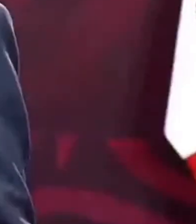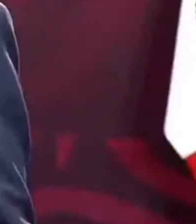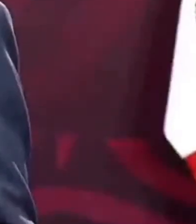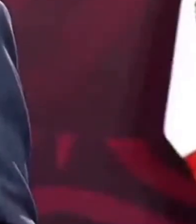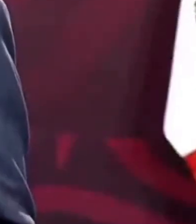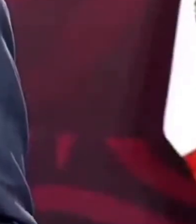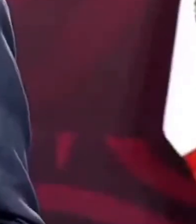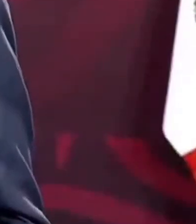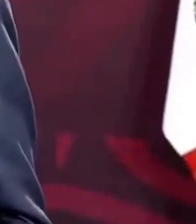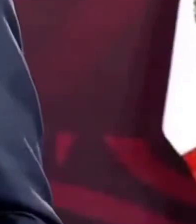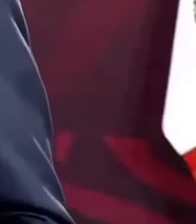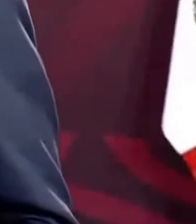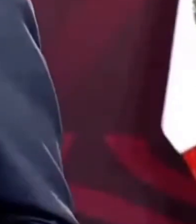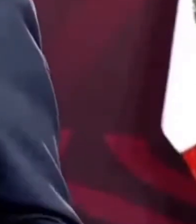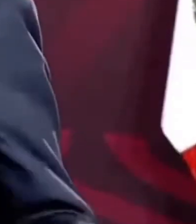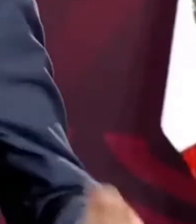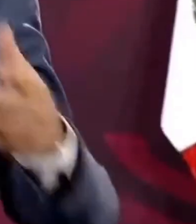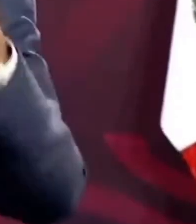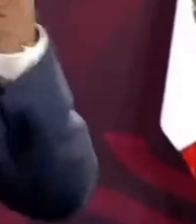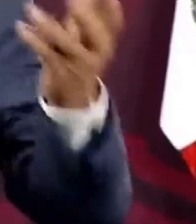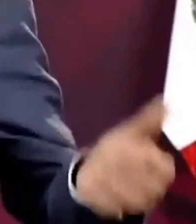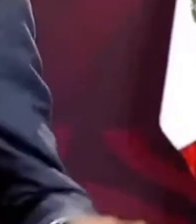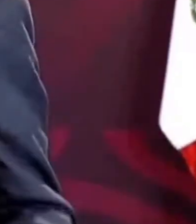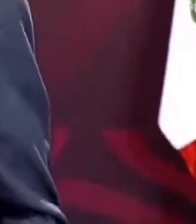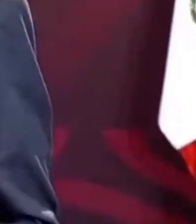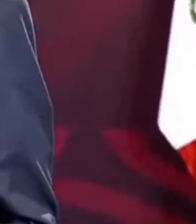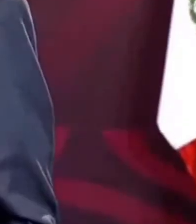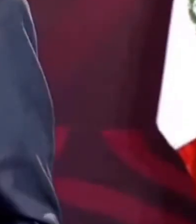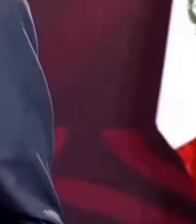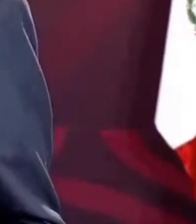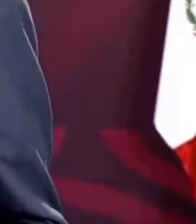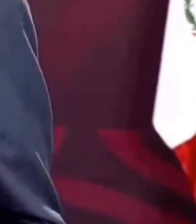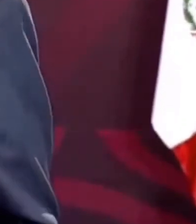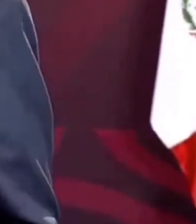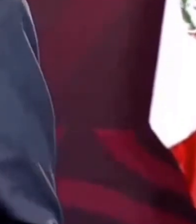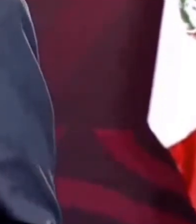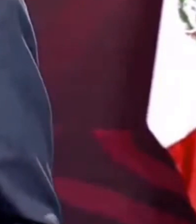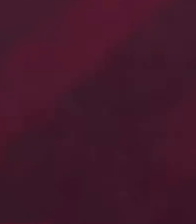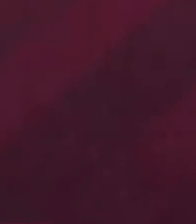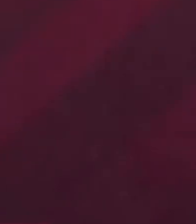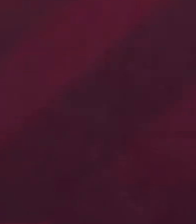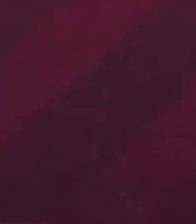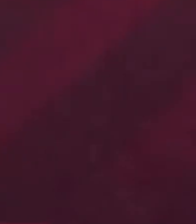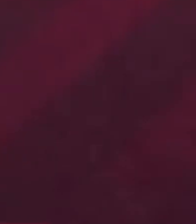violencia, porque aunque no les gusta a los